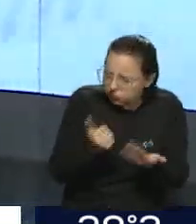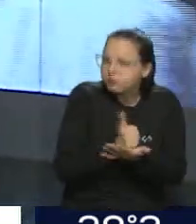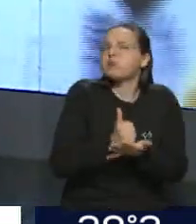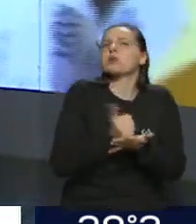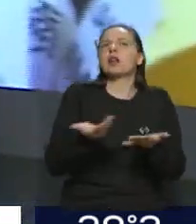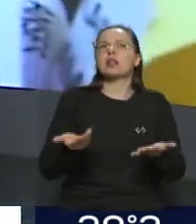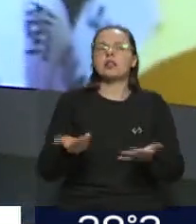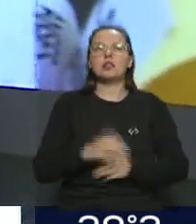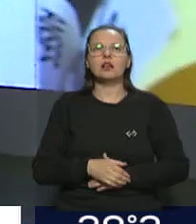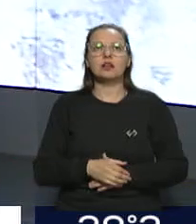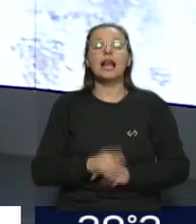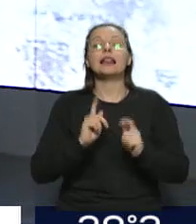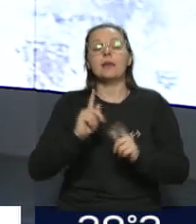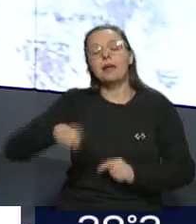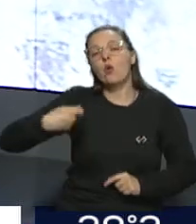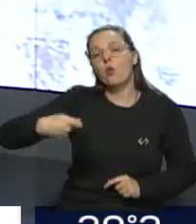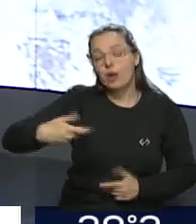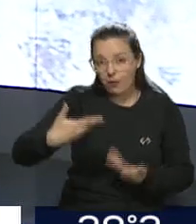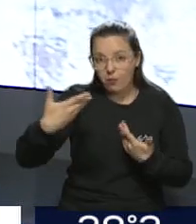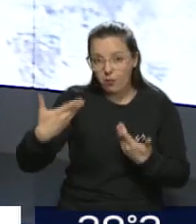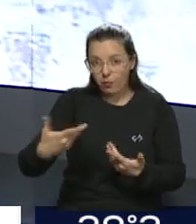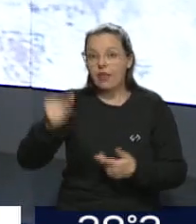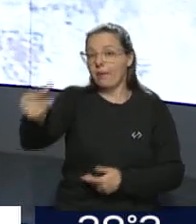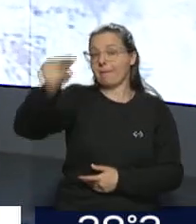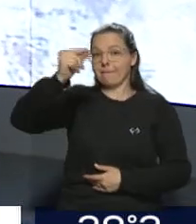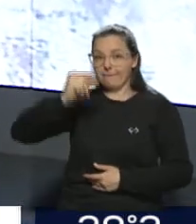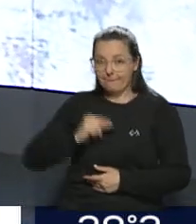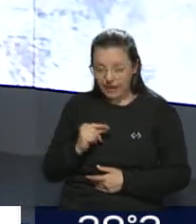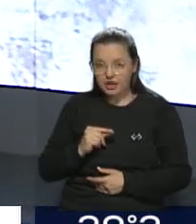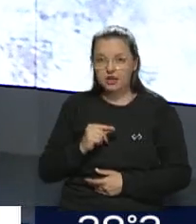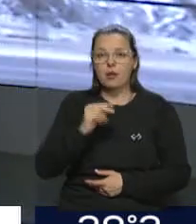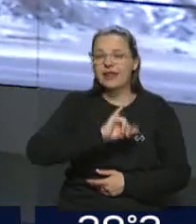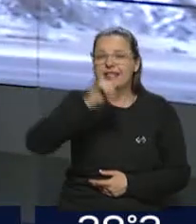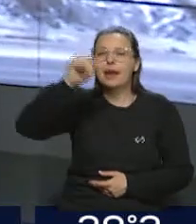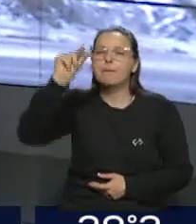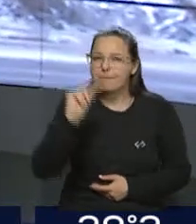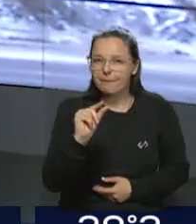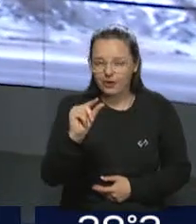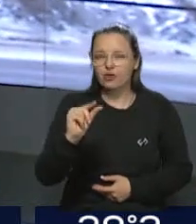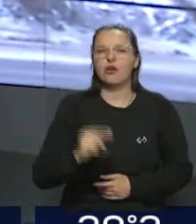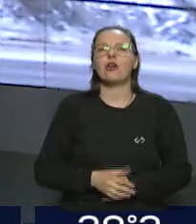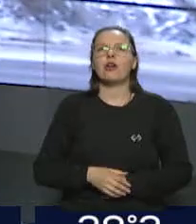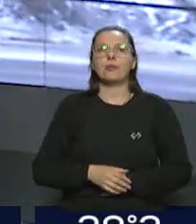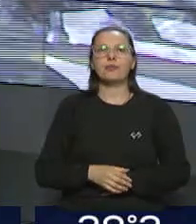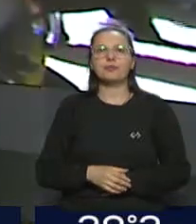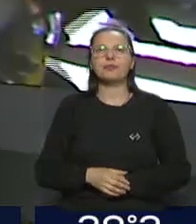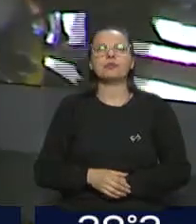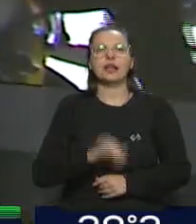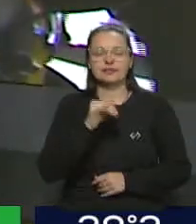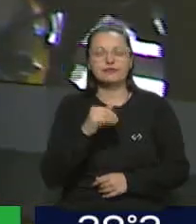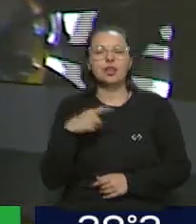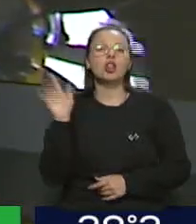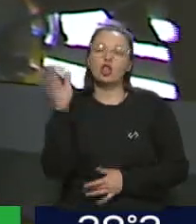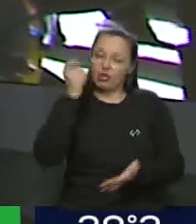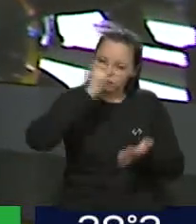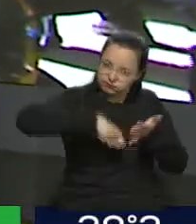dependencia, como así también jubilados, para acceder a créditos a una tasa muy conveniente, sí, subsidiada precisamente por el organismo. Y hay que anotarse,